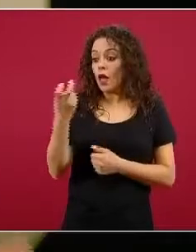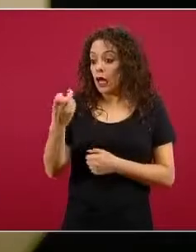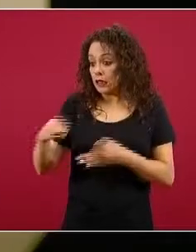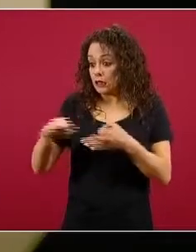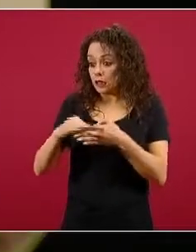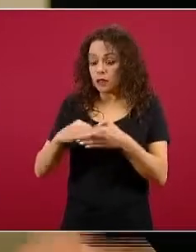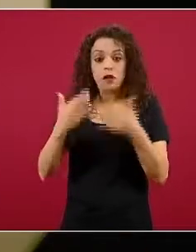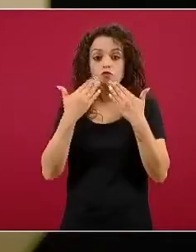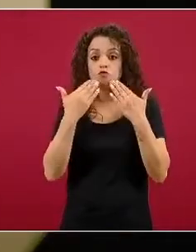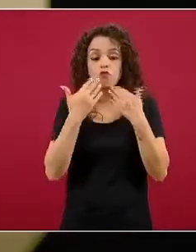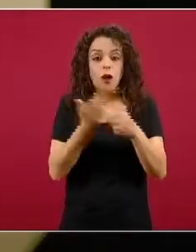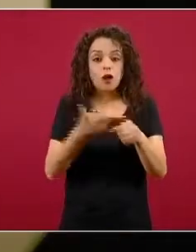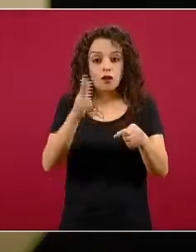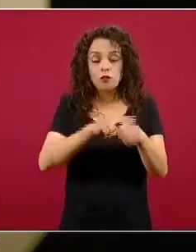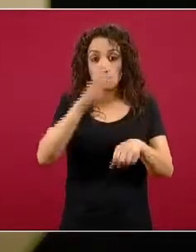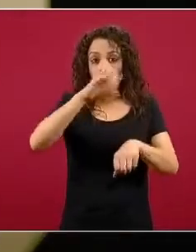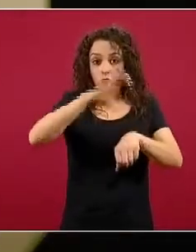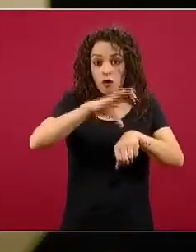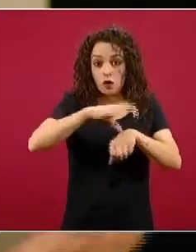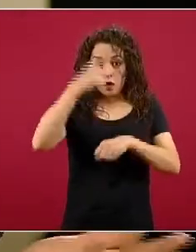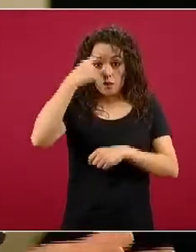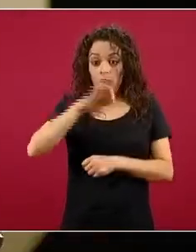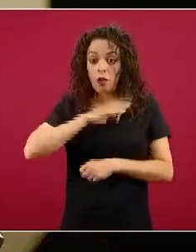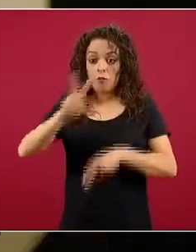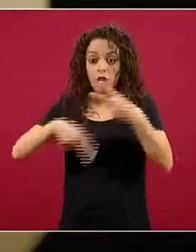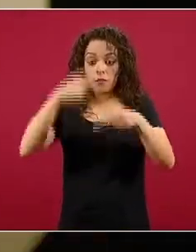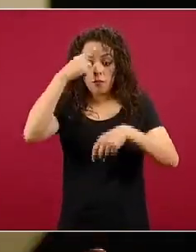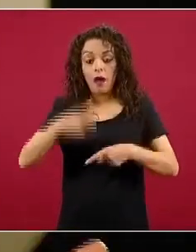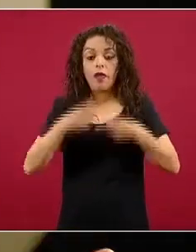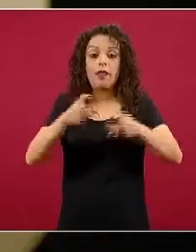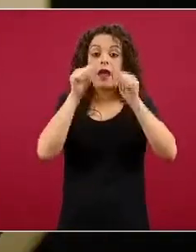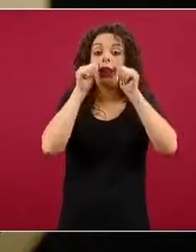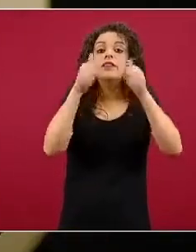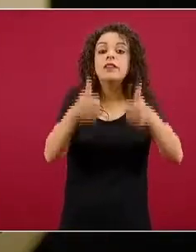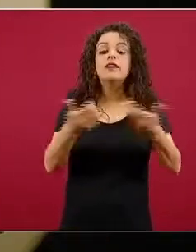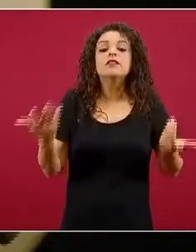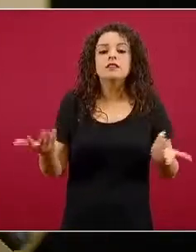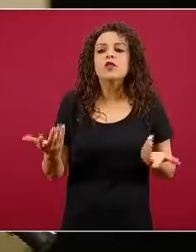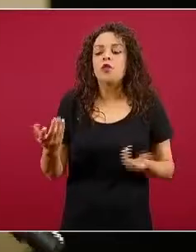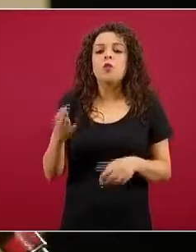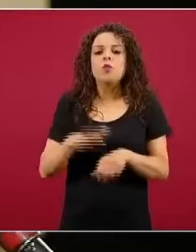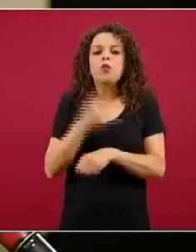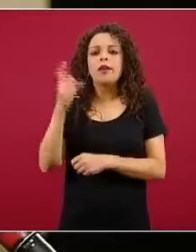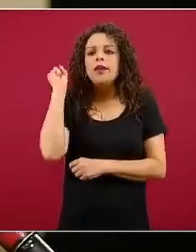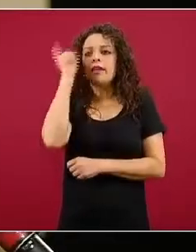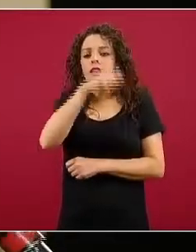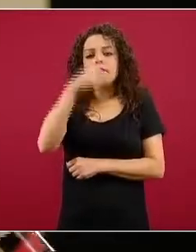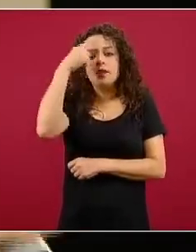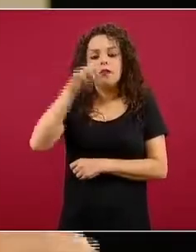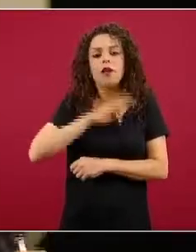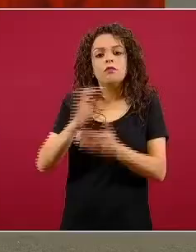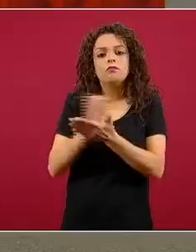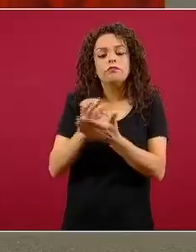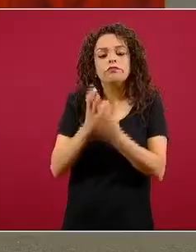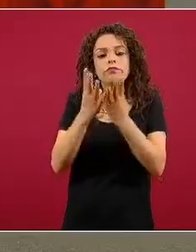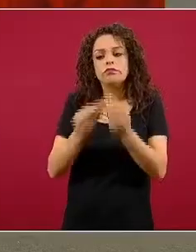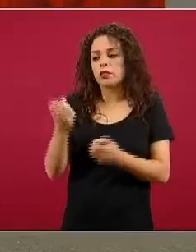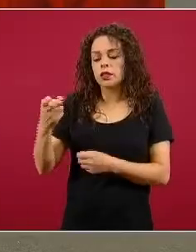personas que se tienen que atender. Entonces, pues bueno, eso, ¿qué dificulta el tratamiento de las personas con lepra en México?